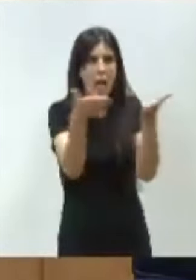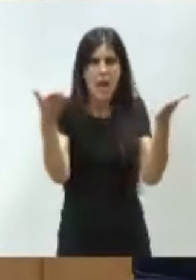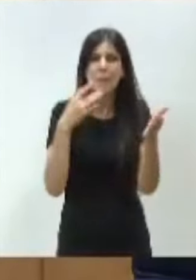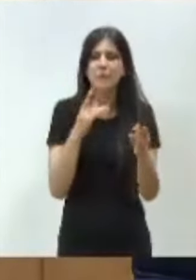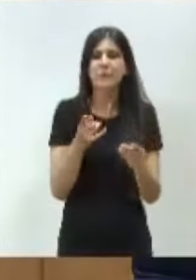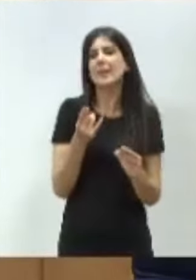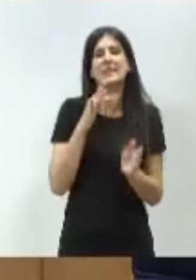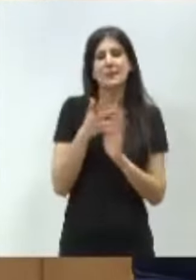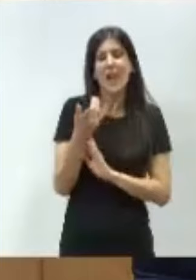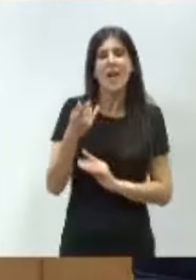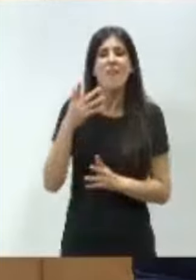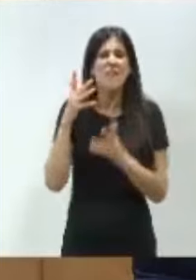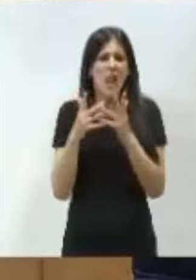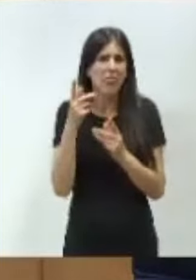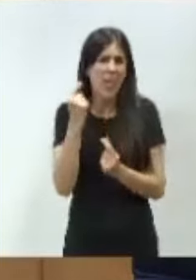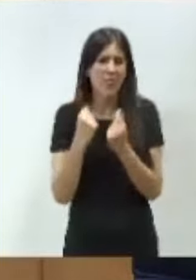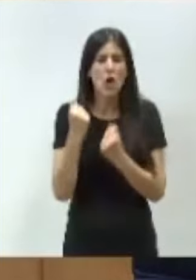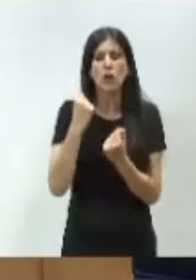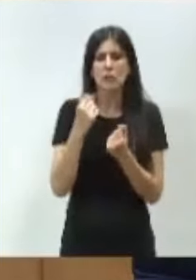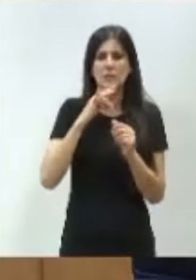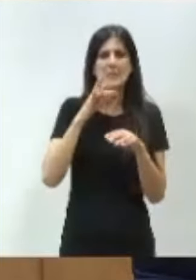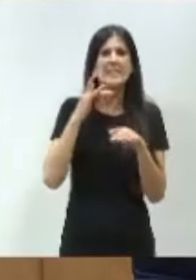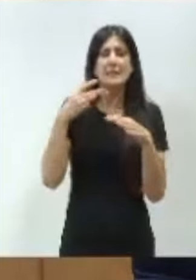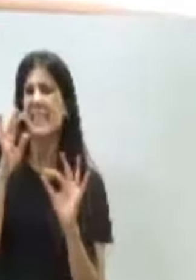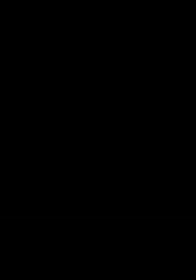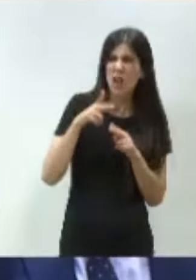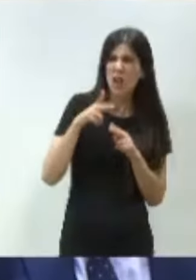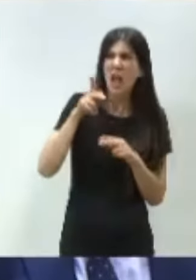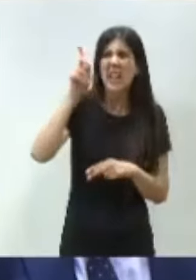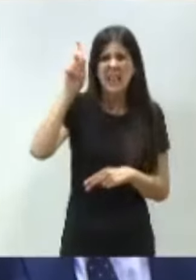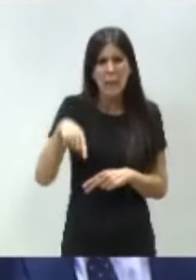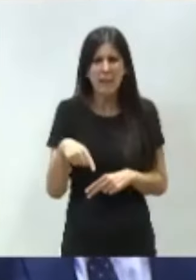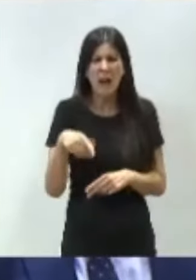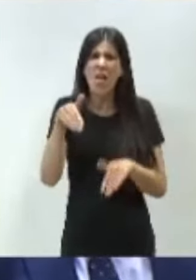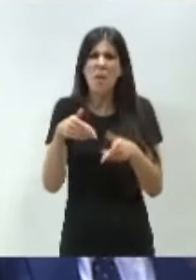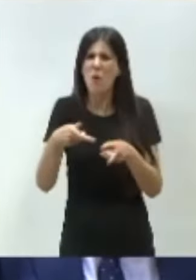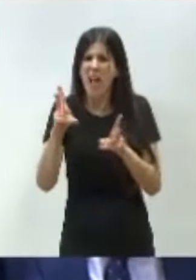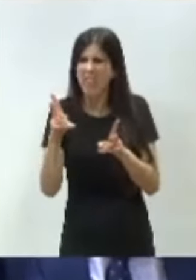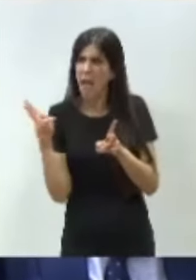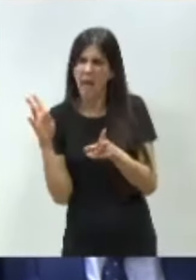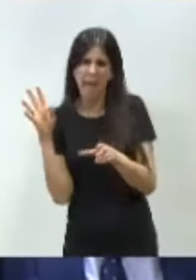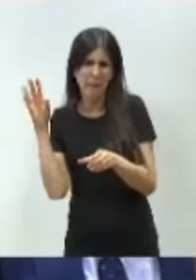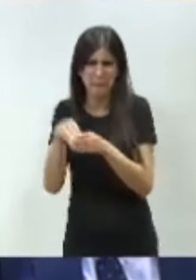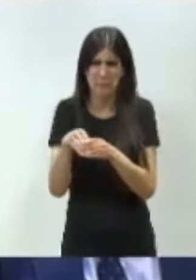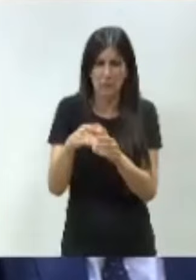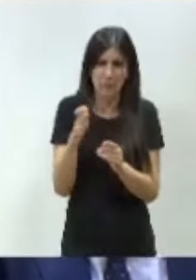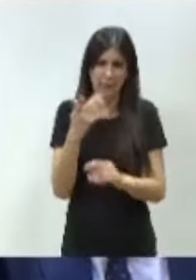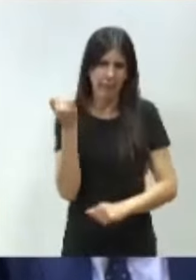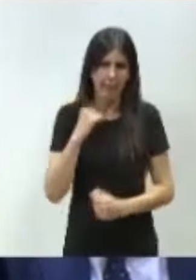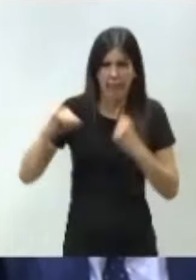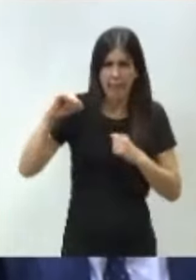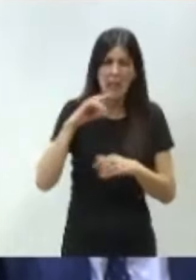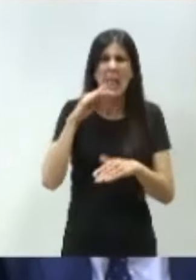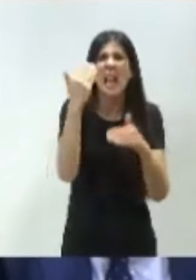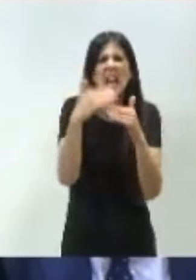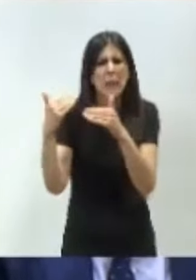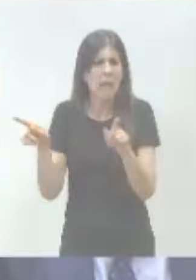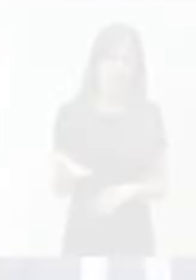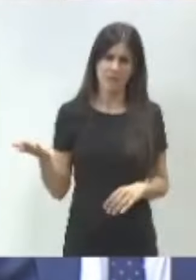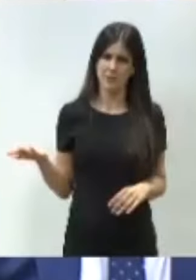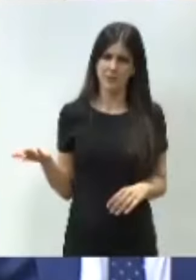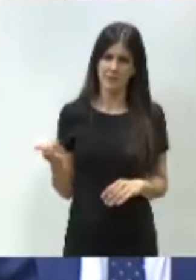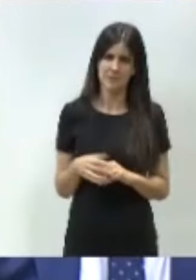financiación singular, justa y solidaria. Así se llama. Gracias. Ustedes están saltándose todos los límites que puedan